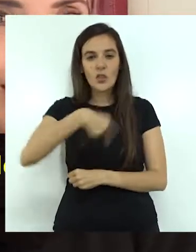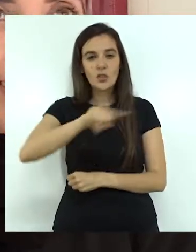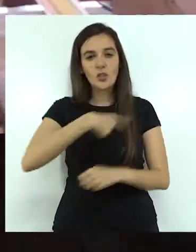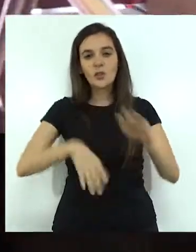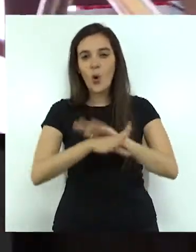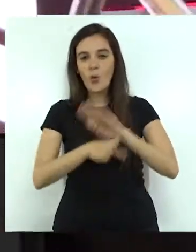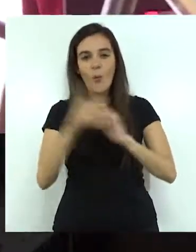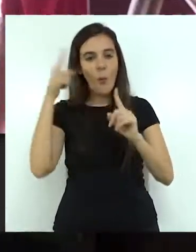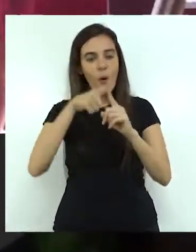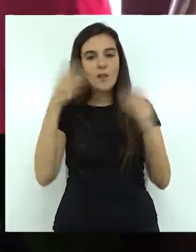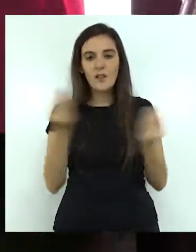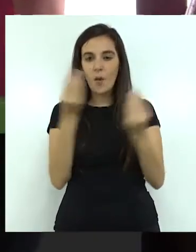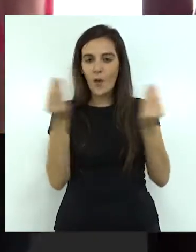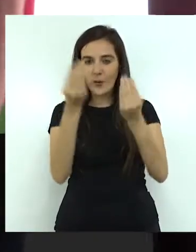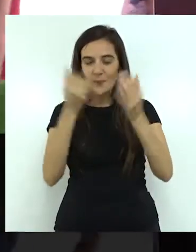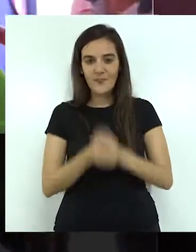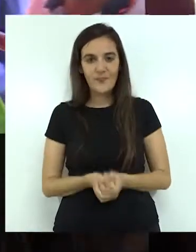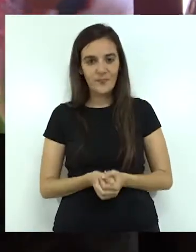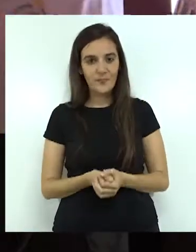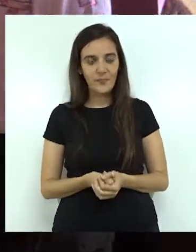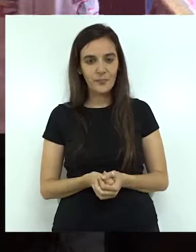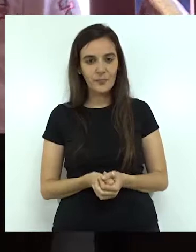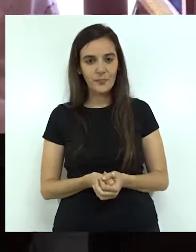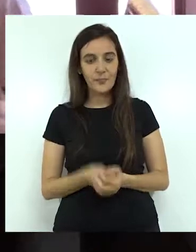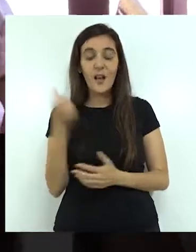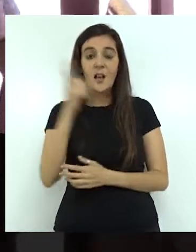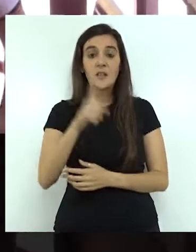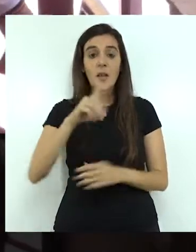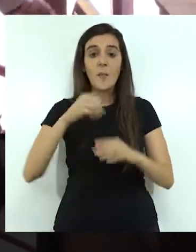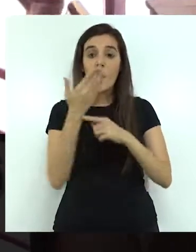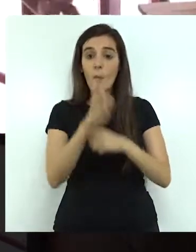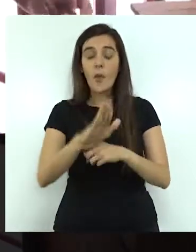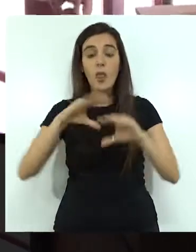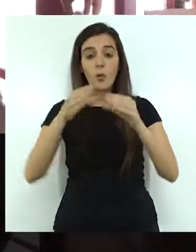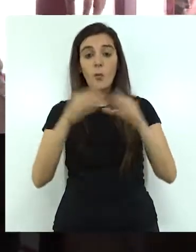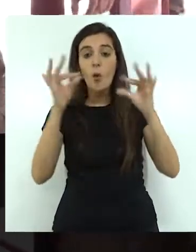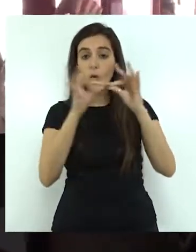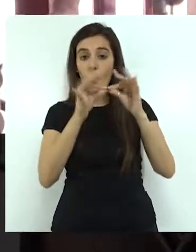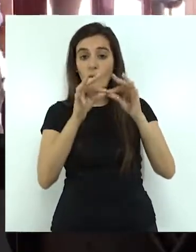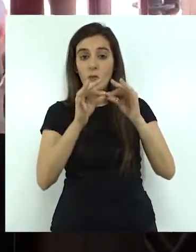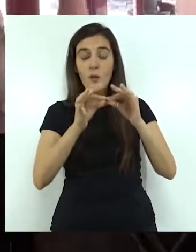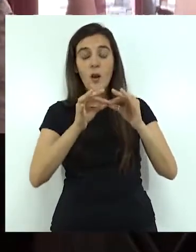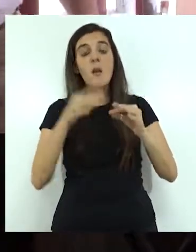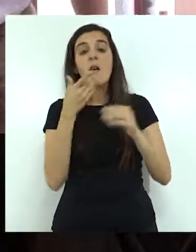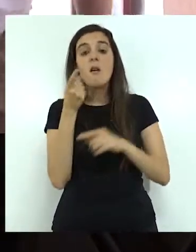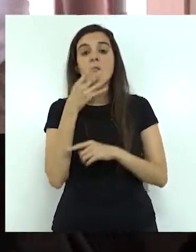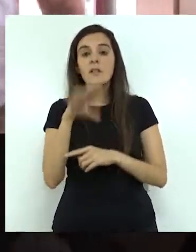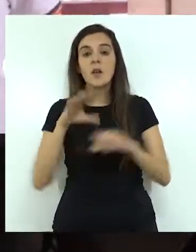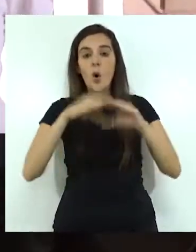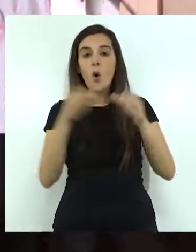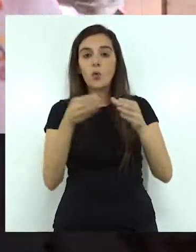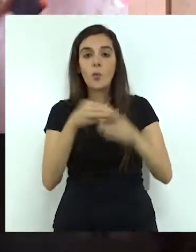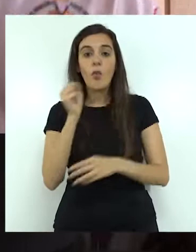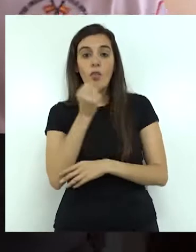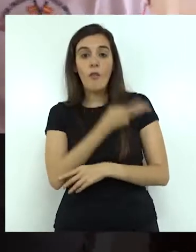posible también llegó el representante de caballas que se cruzó en la puerta del juzgado con los electos de box quienes llegaron en